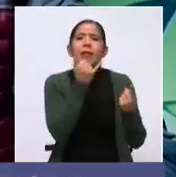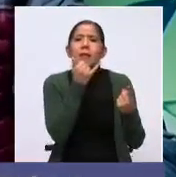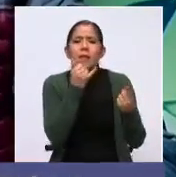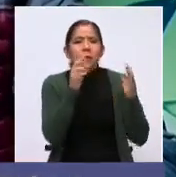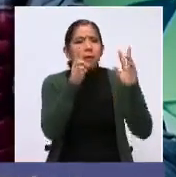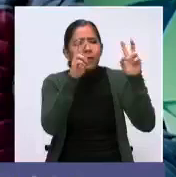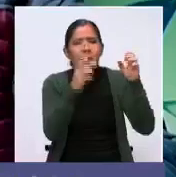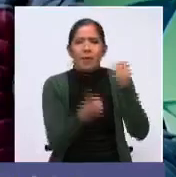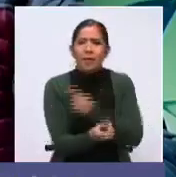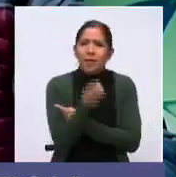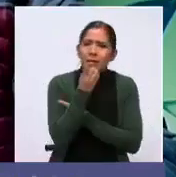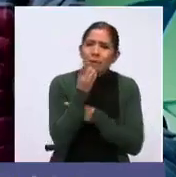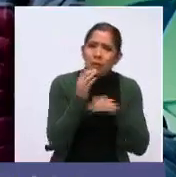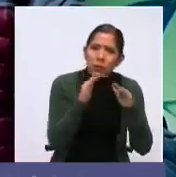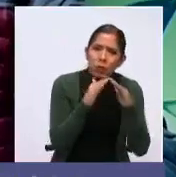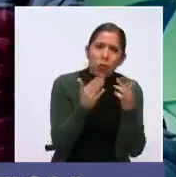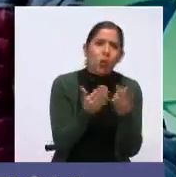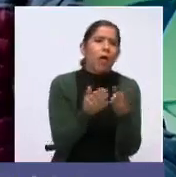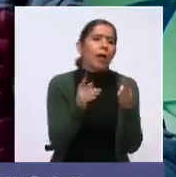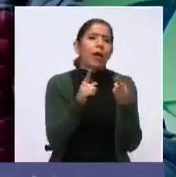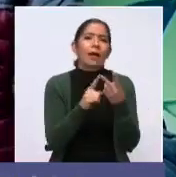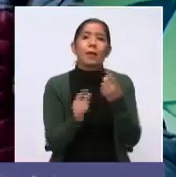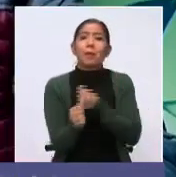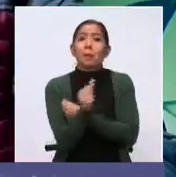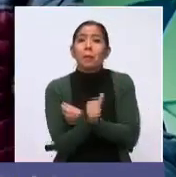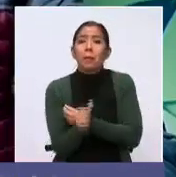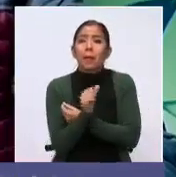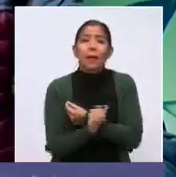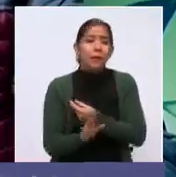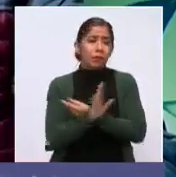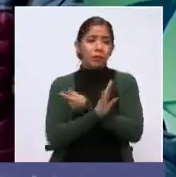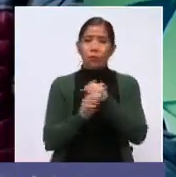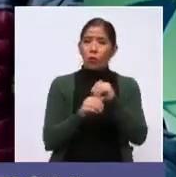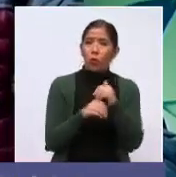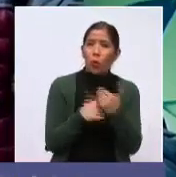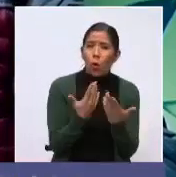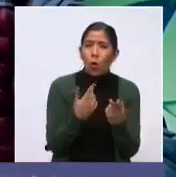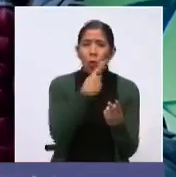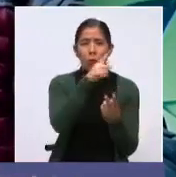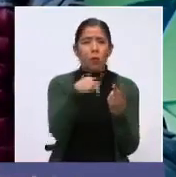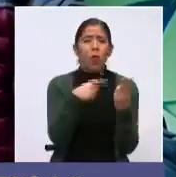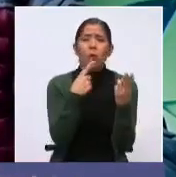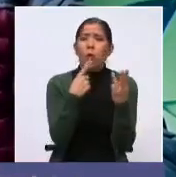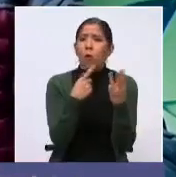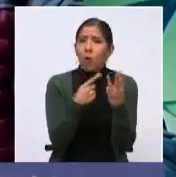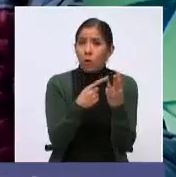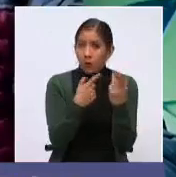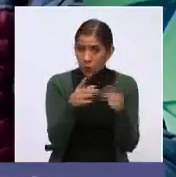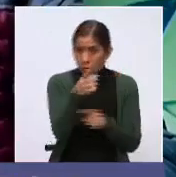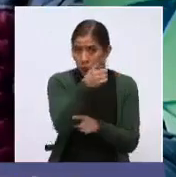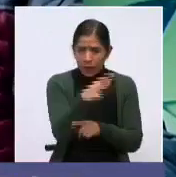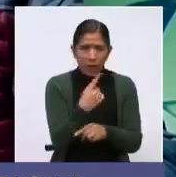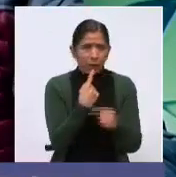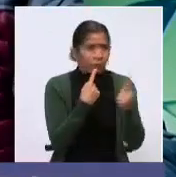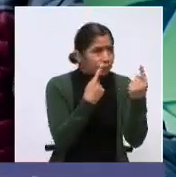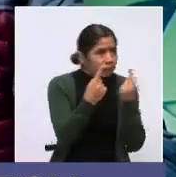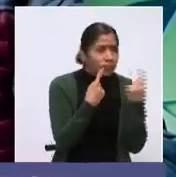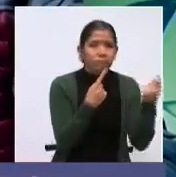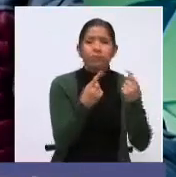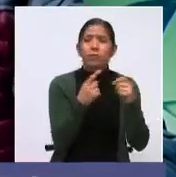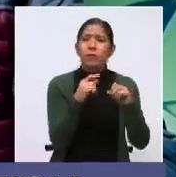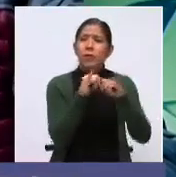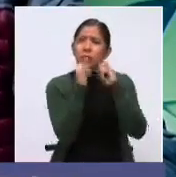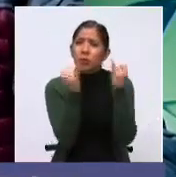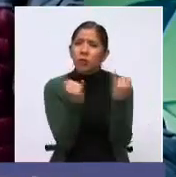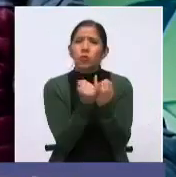de seguridad, presidente? ¿Se ha podido llegar a poder conversar con las diferentes instancias, instituciones a